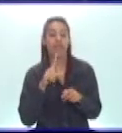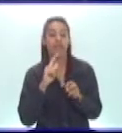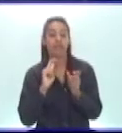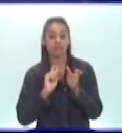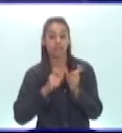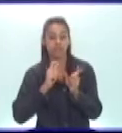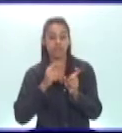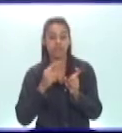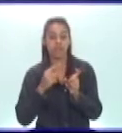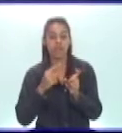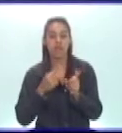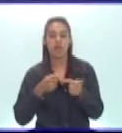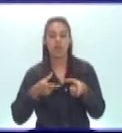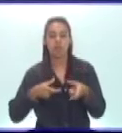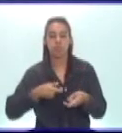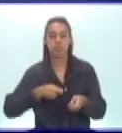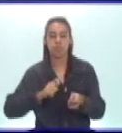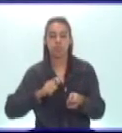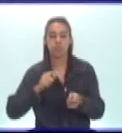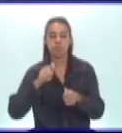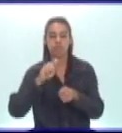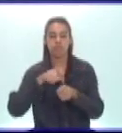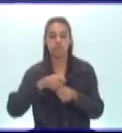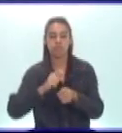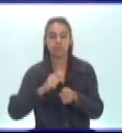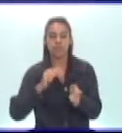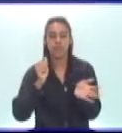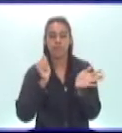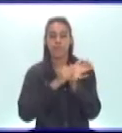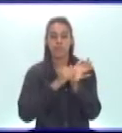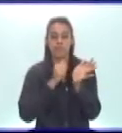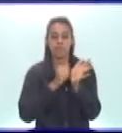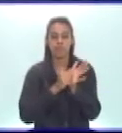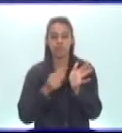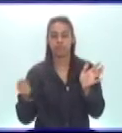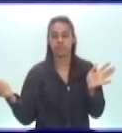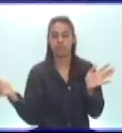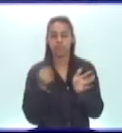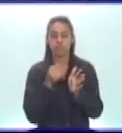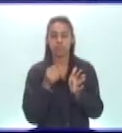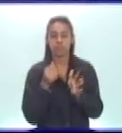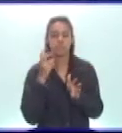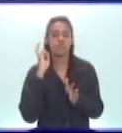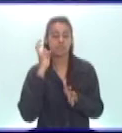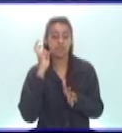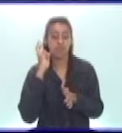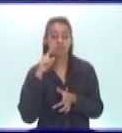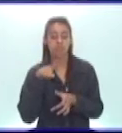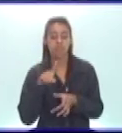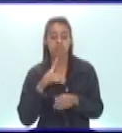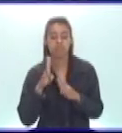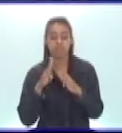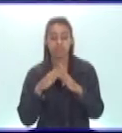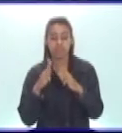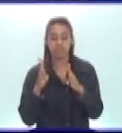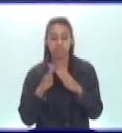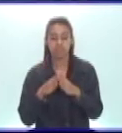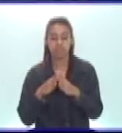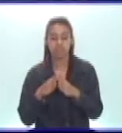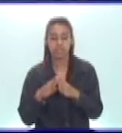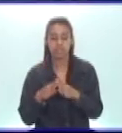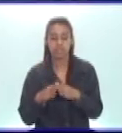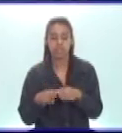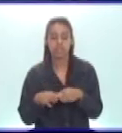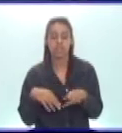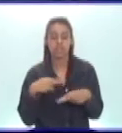de presión, un portazo, el toque a la puerta. Todos son sonidos que se producen en el hogar y que debemos